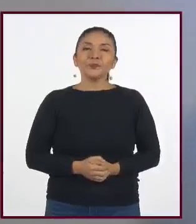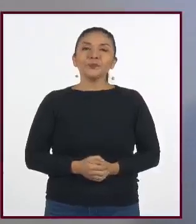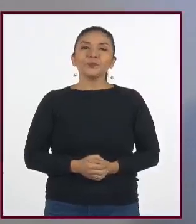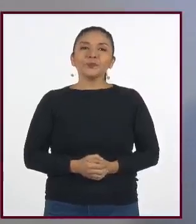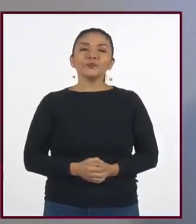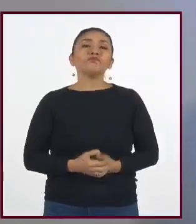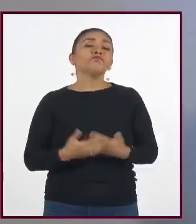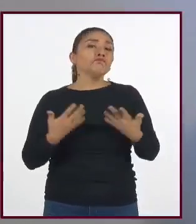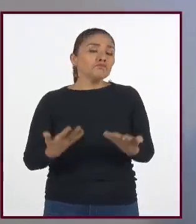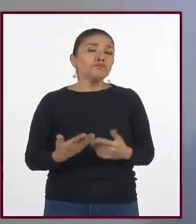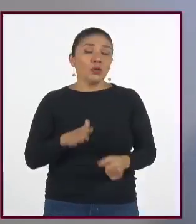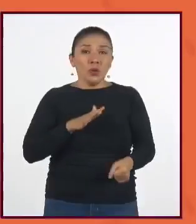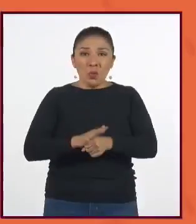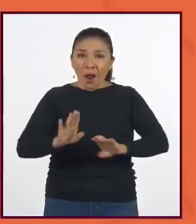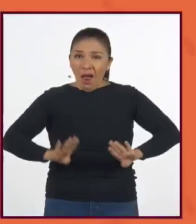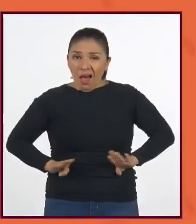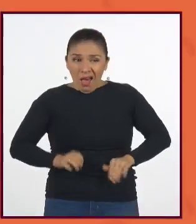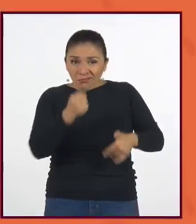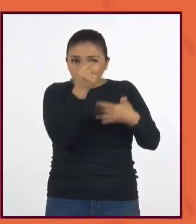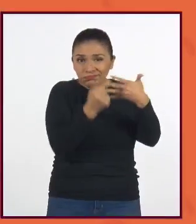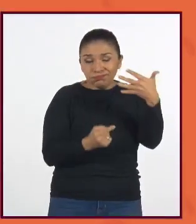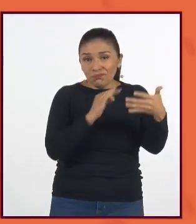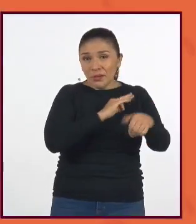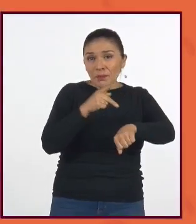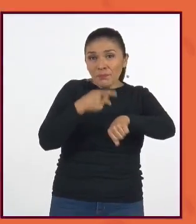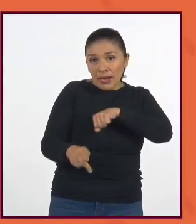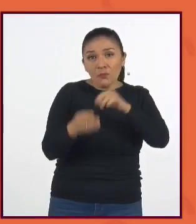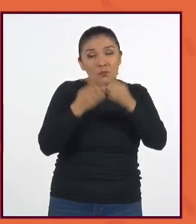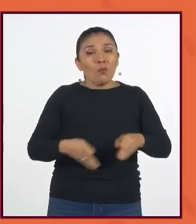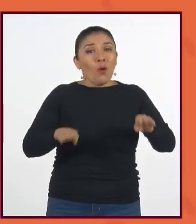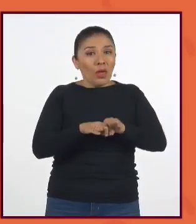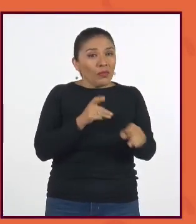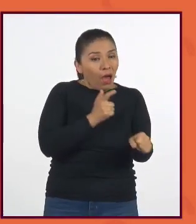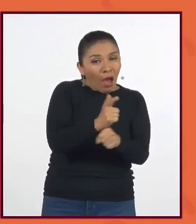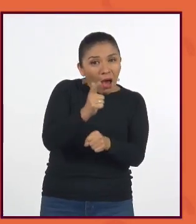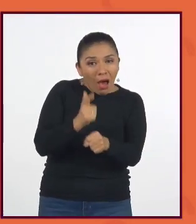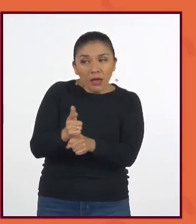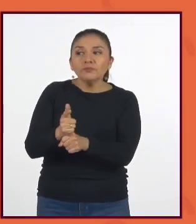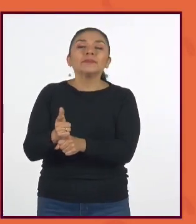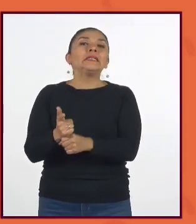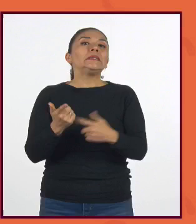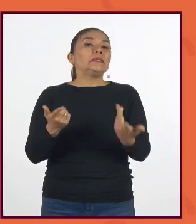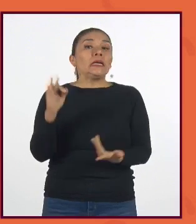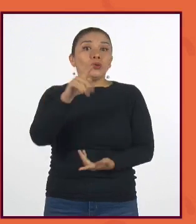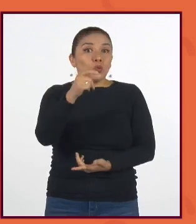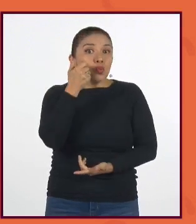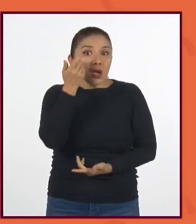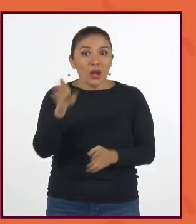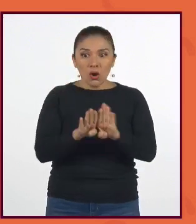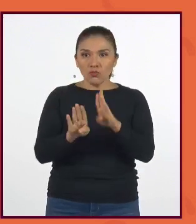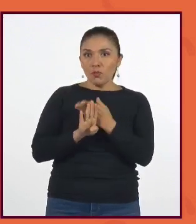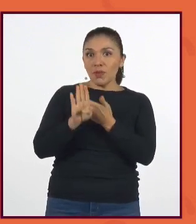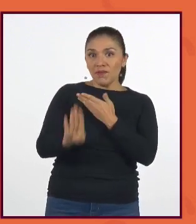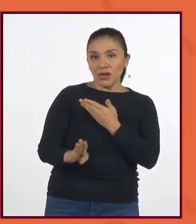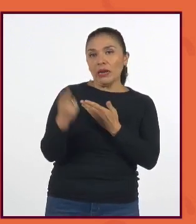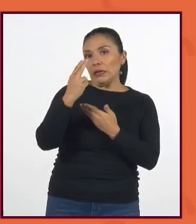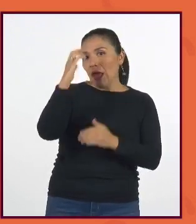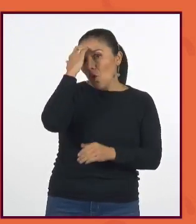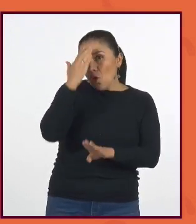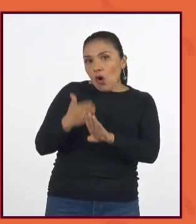Los factores de riesgo, que creo que es importante identificarlos, porque si queremos prevenir, necesitamos